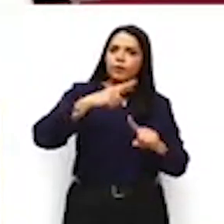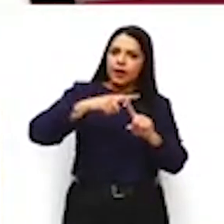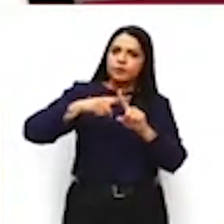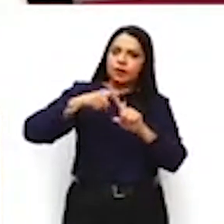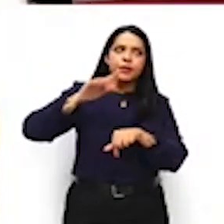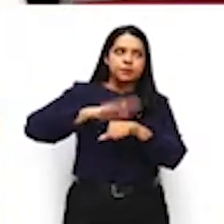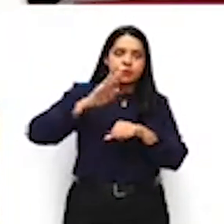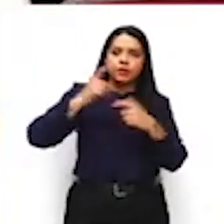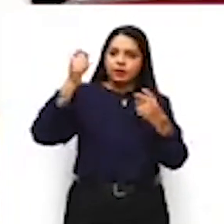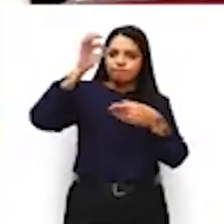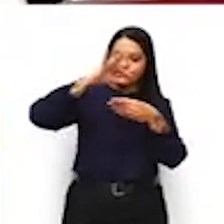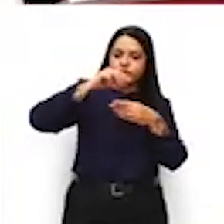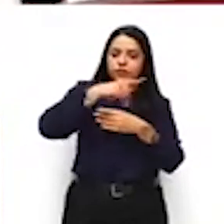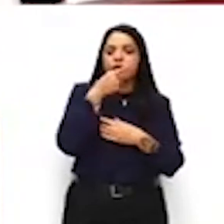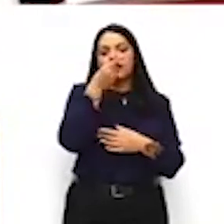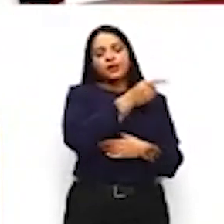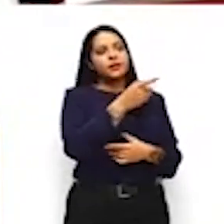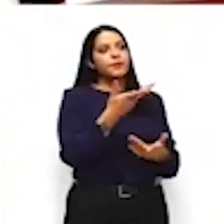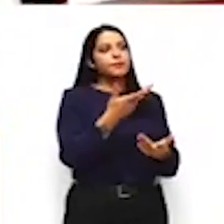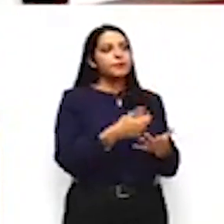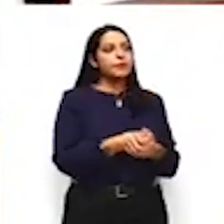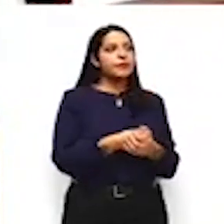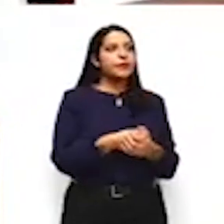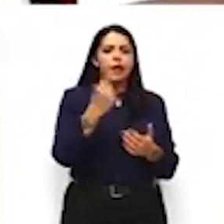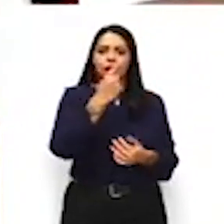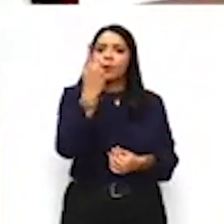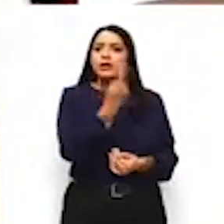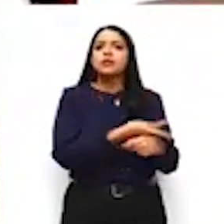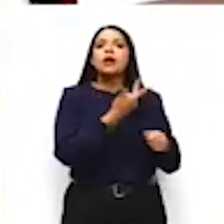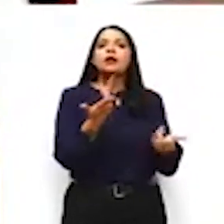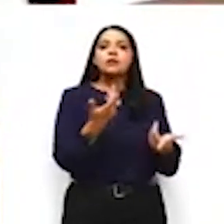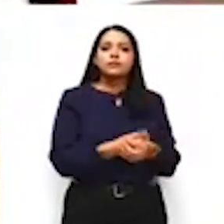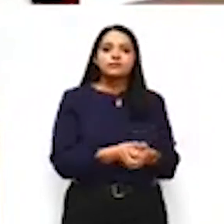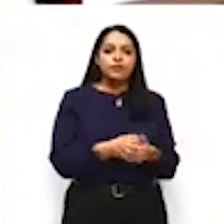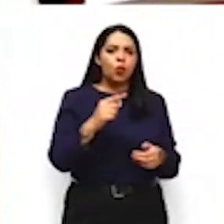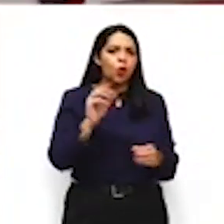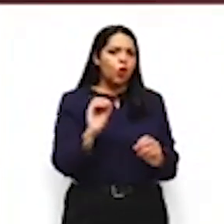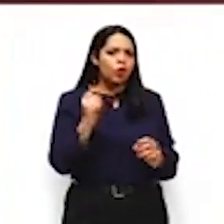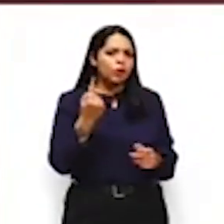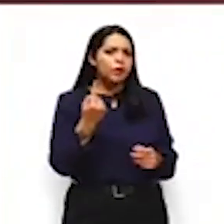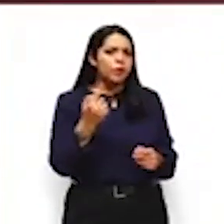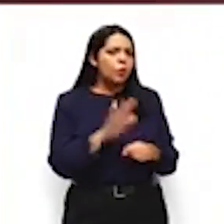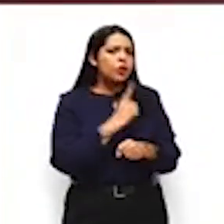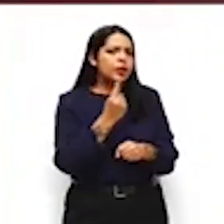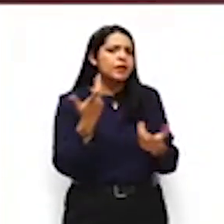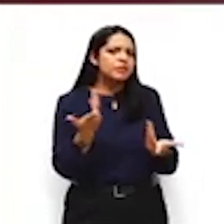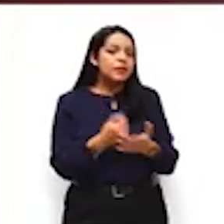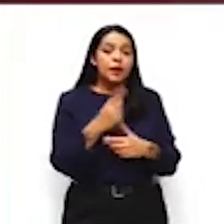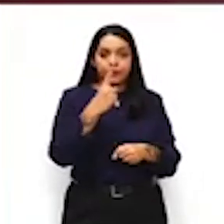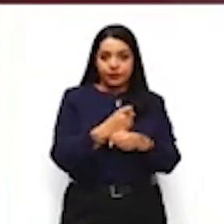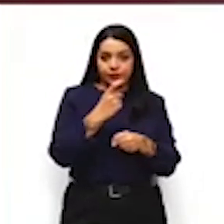y la gente dijo adelante. ¿Y qué sucedió? ¿O qué está sucediendo ahora?